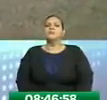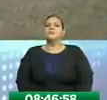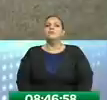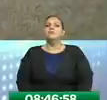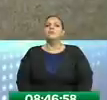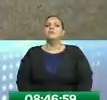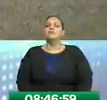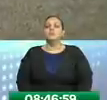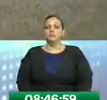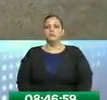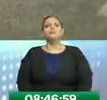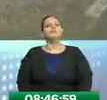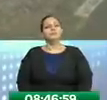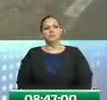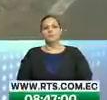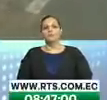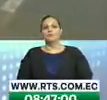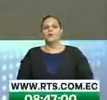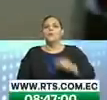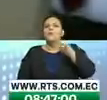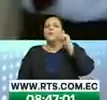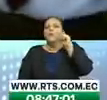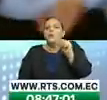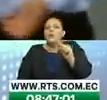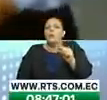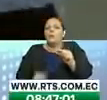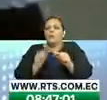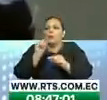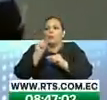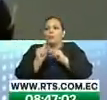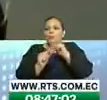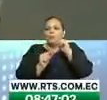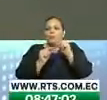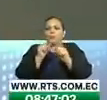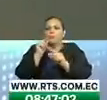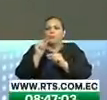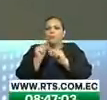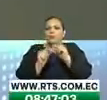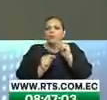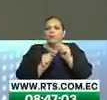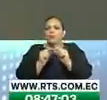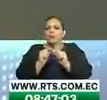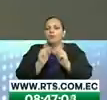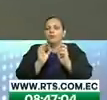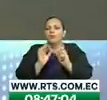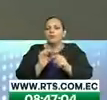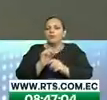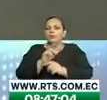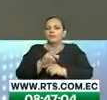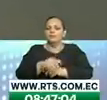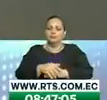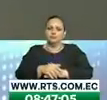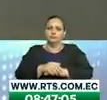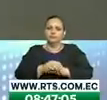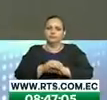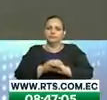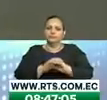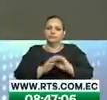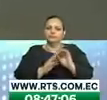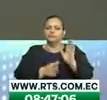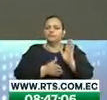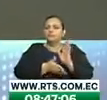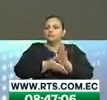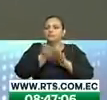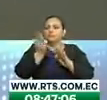Porque de poco a poco ya la gente va dirigiéndose a sus trabajos, a otros lugares, a hacer compras, y está quedando vacío,